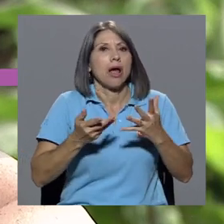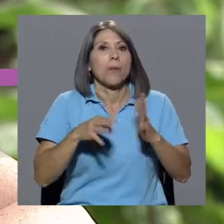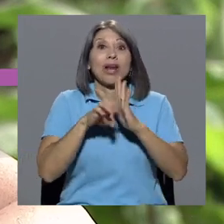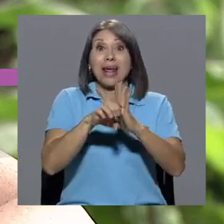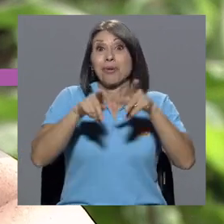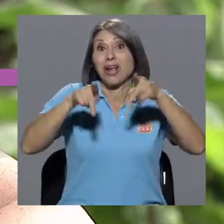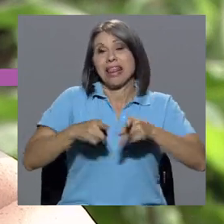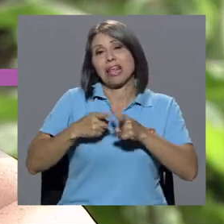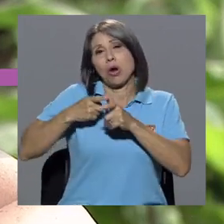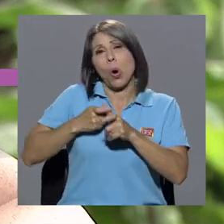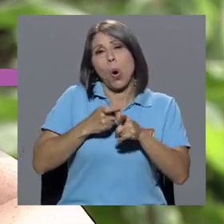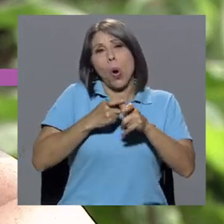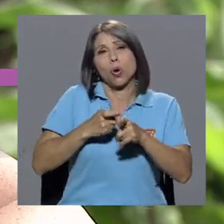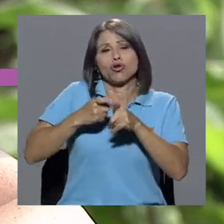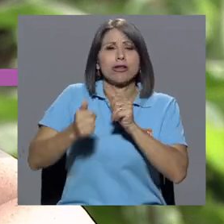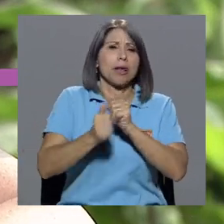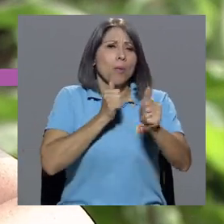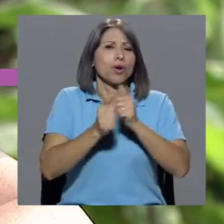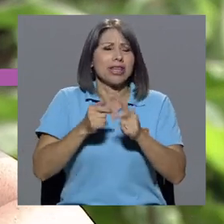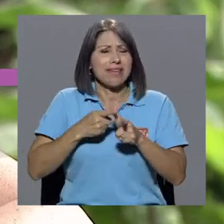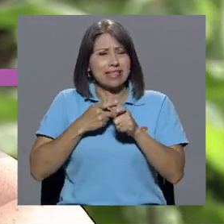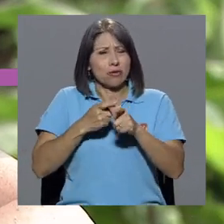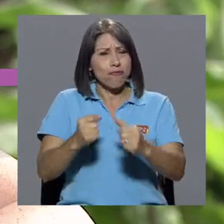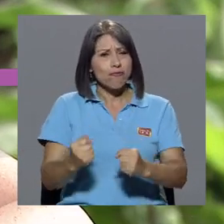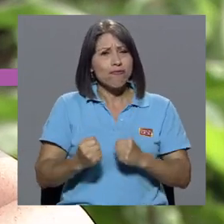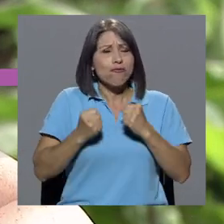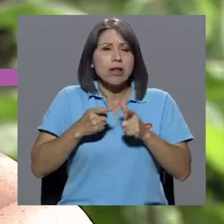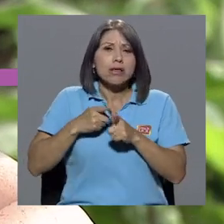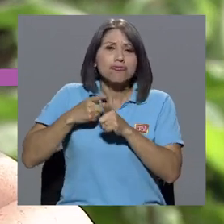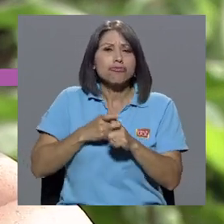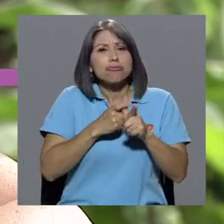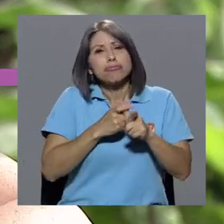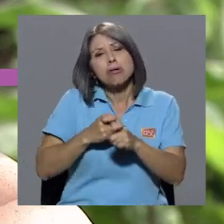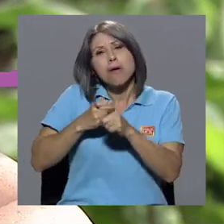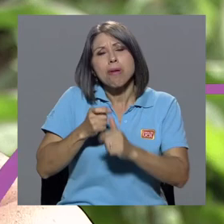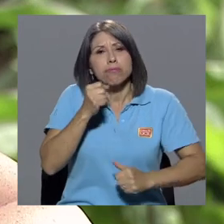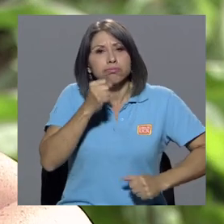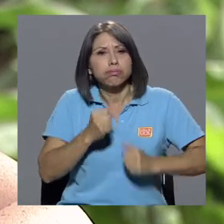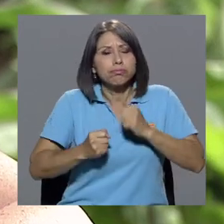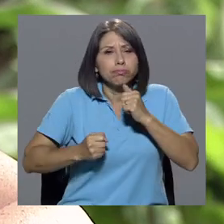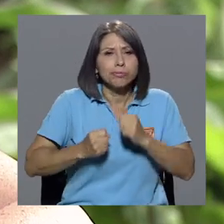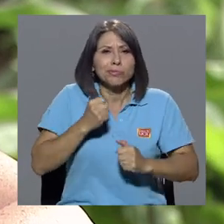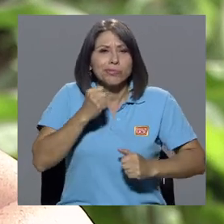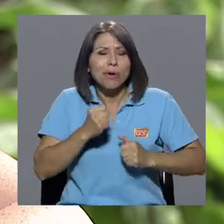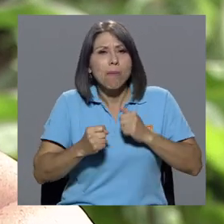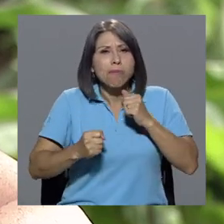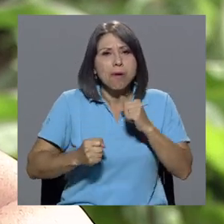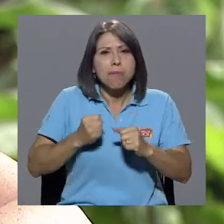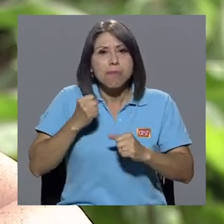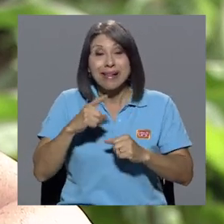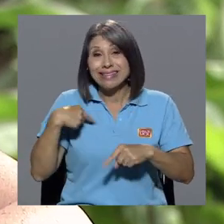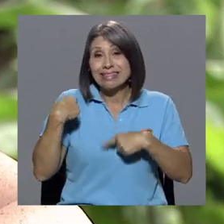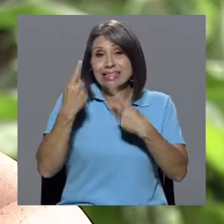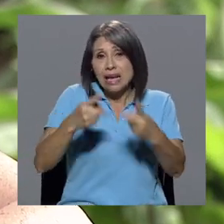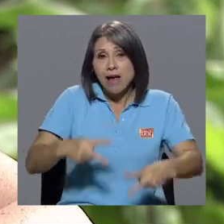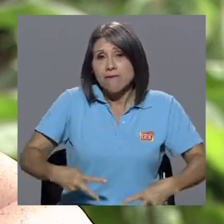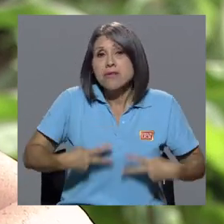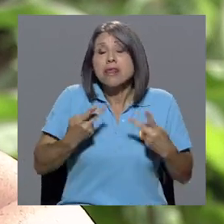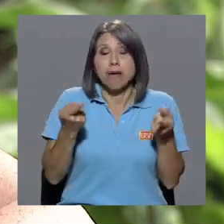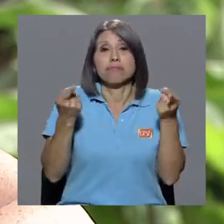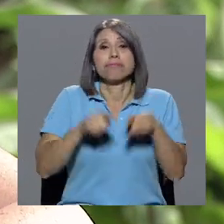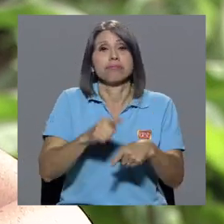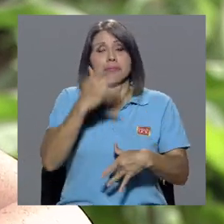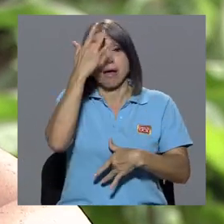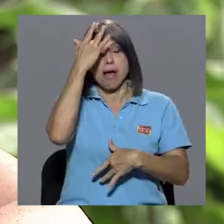la gente que los corredores, deportistas de muy alto impacto, definitivamente a lo largo de su vida van a experimentar